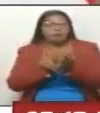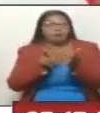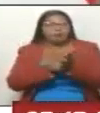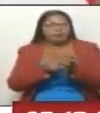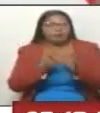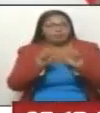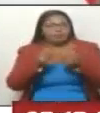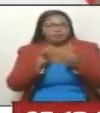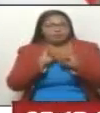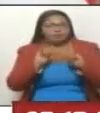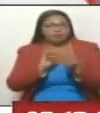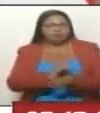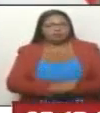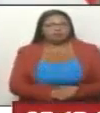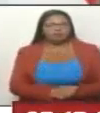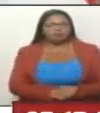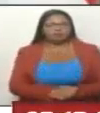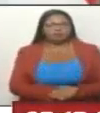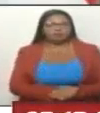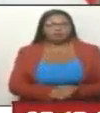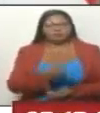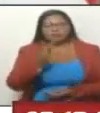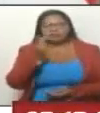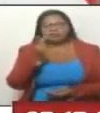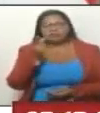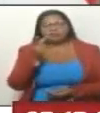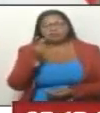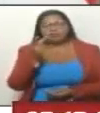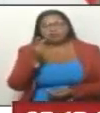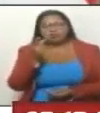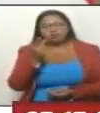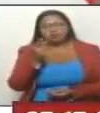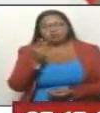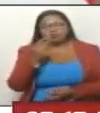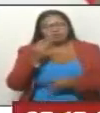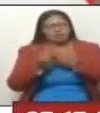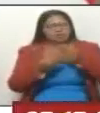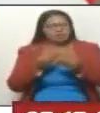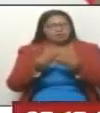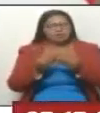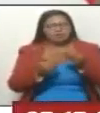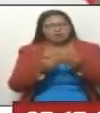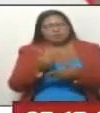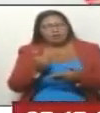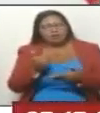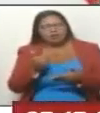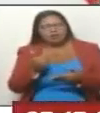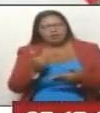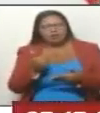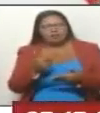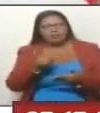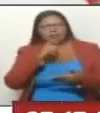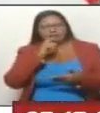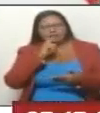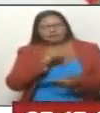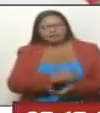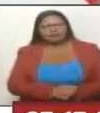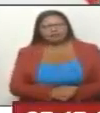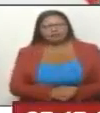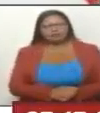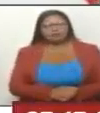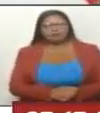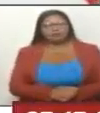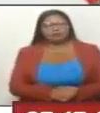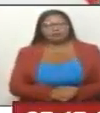vigencia. En el segundo punto, digamos, es uno de los asuntos más complejos,